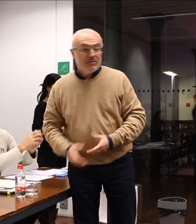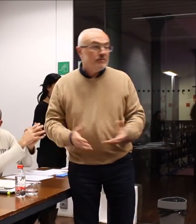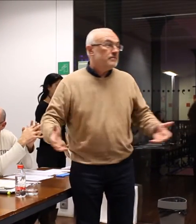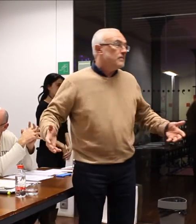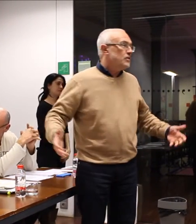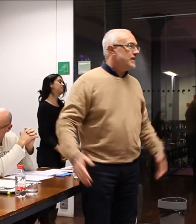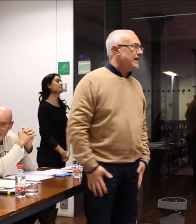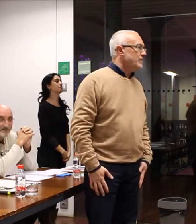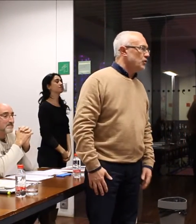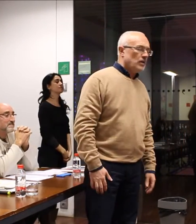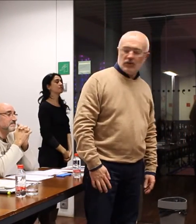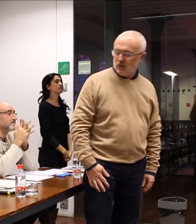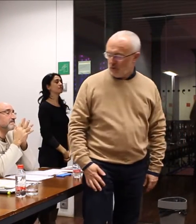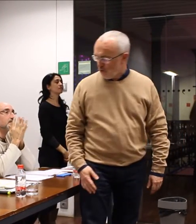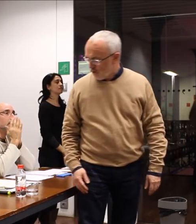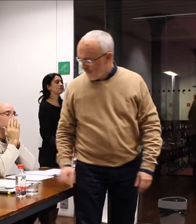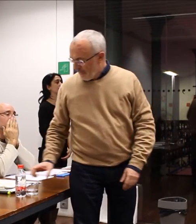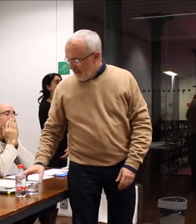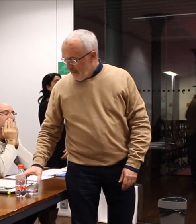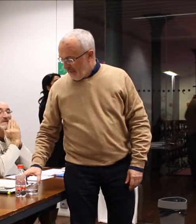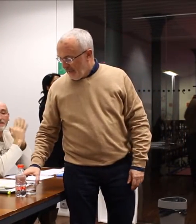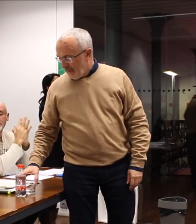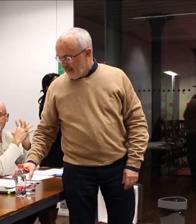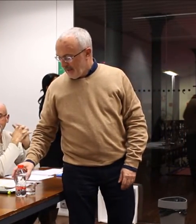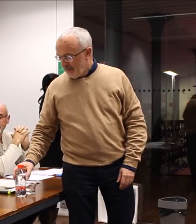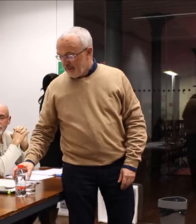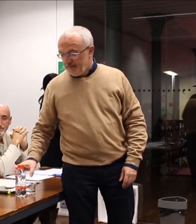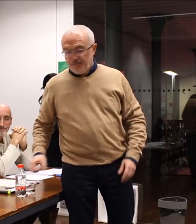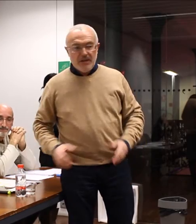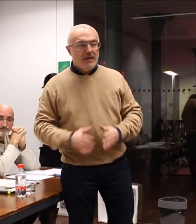que, bueno, hoy se han amontonado dos.